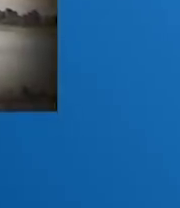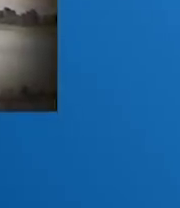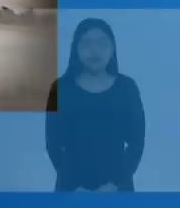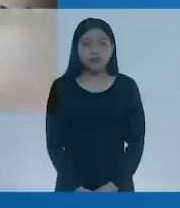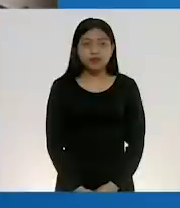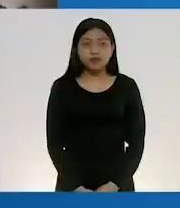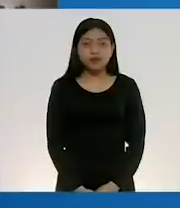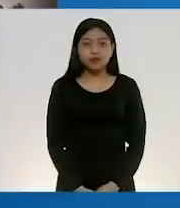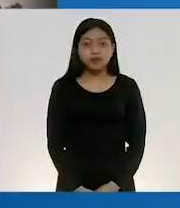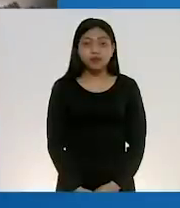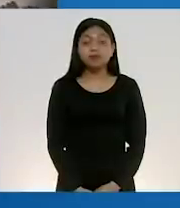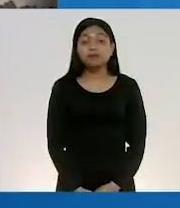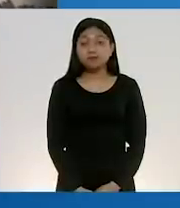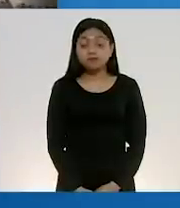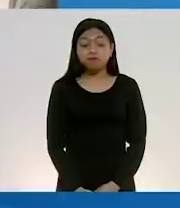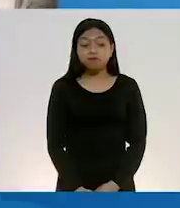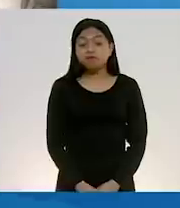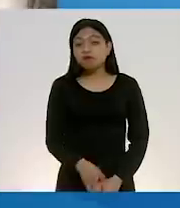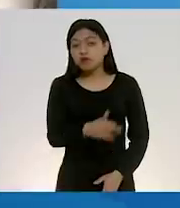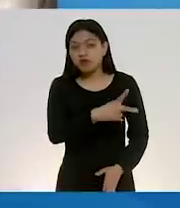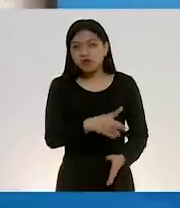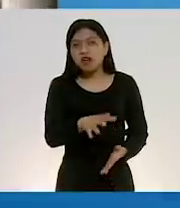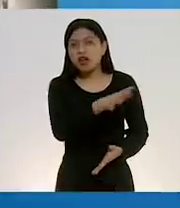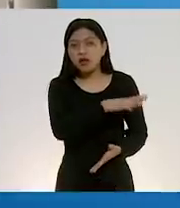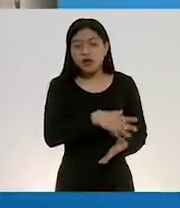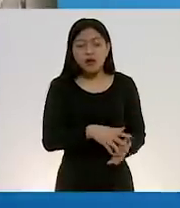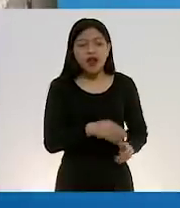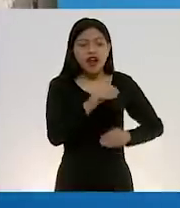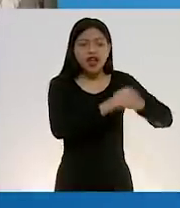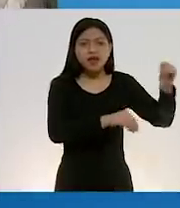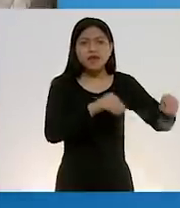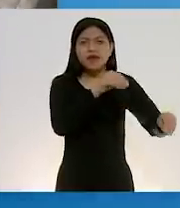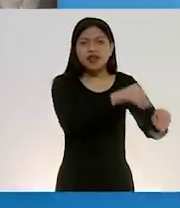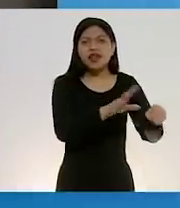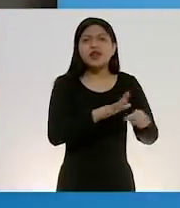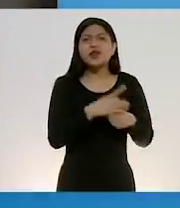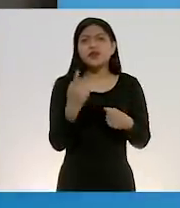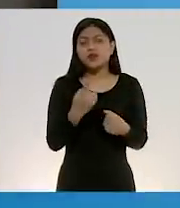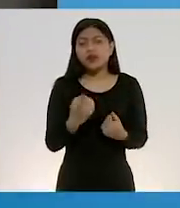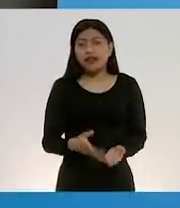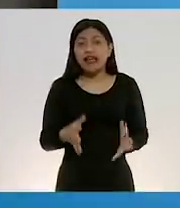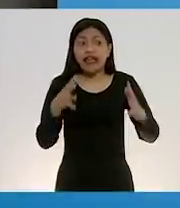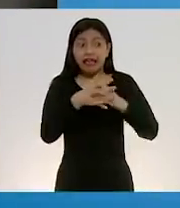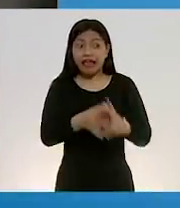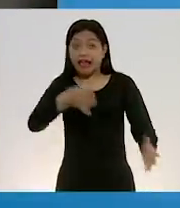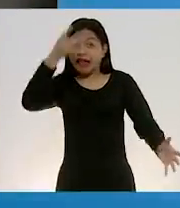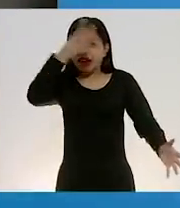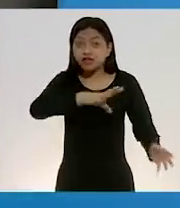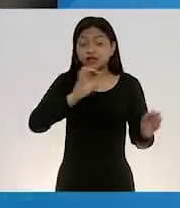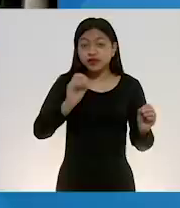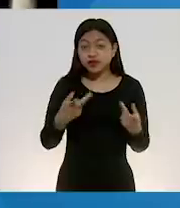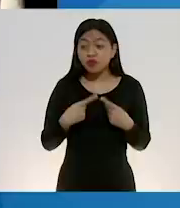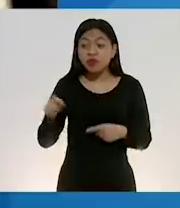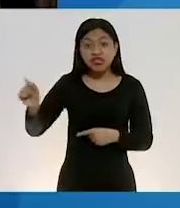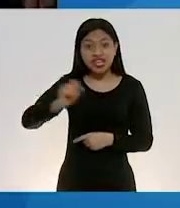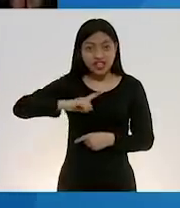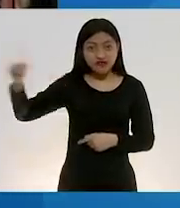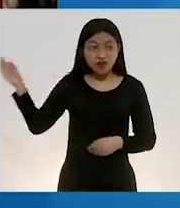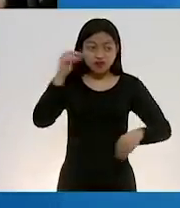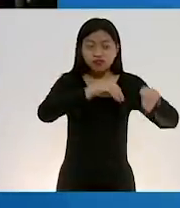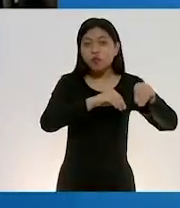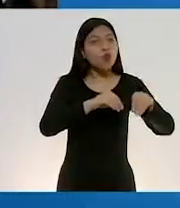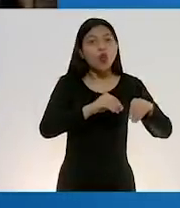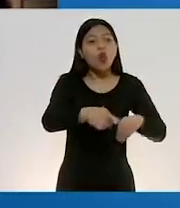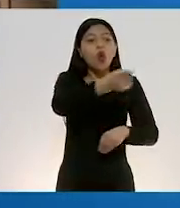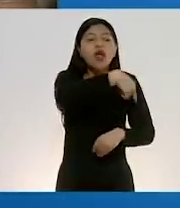Lo que determina la esencia de un pueblo no son ni las grandes gestas heroicas ni las grandes personalidades, sino la forma